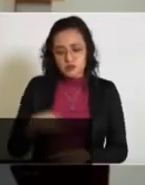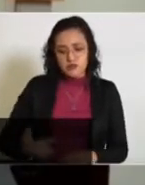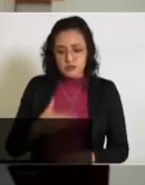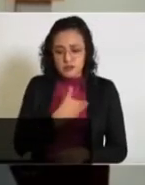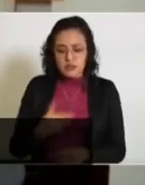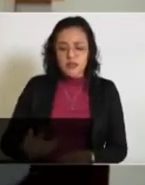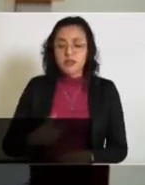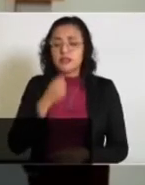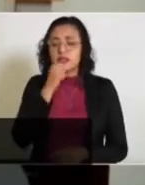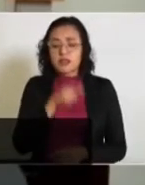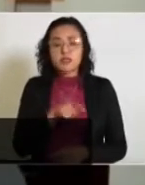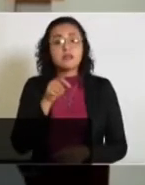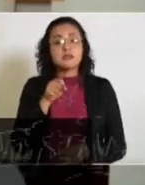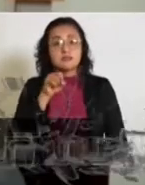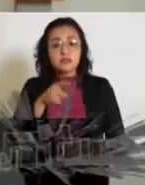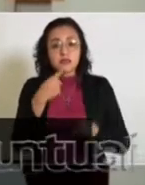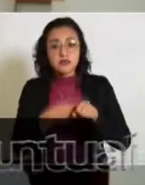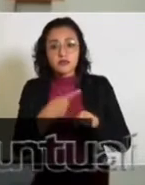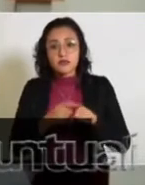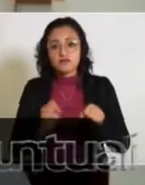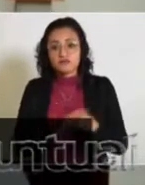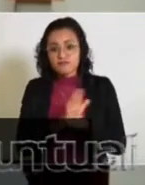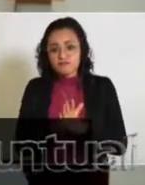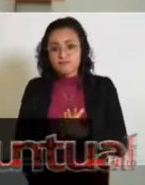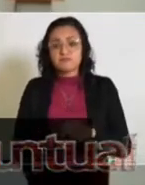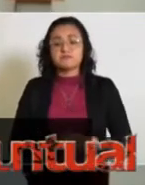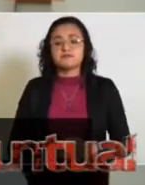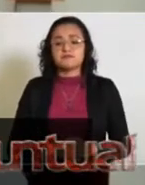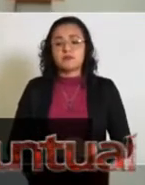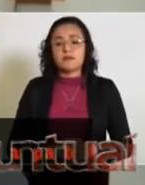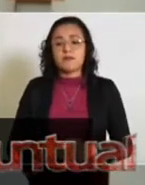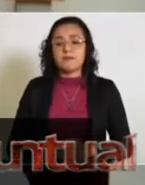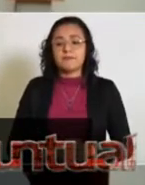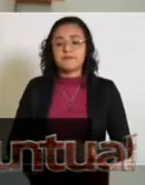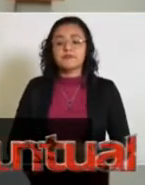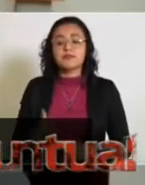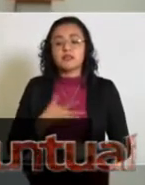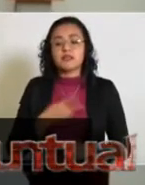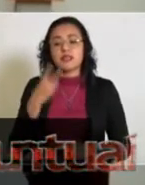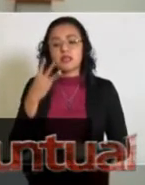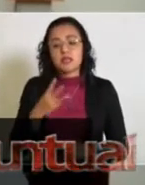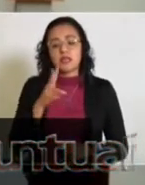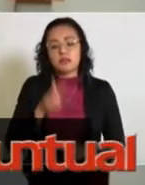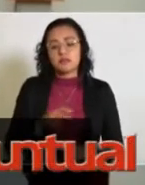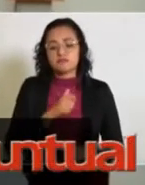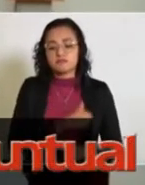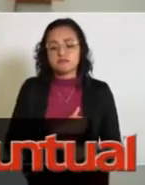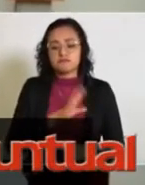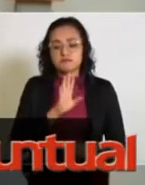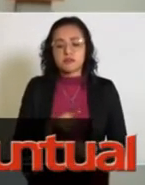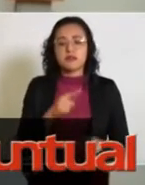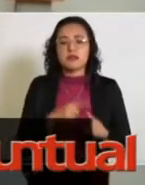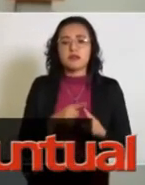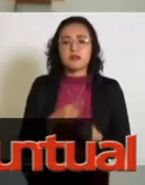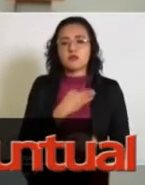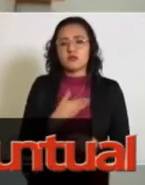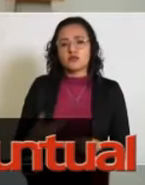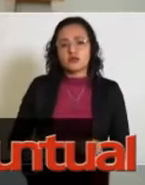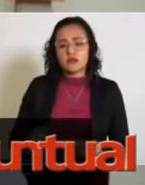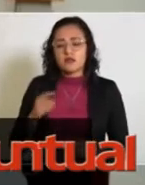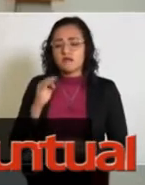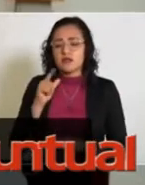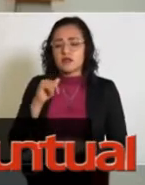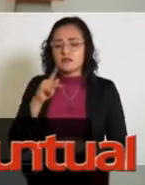dado también positivos de COVID. Tenemos tres lamentables fallecimientos de presidentes municipales: